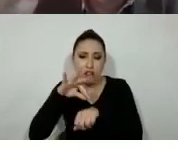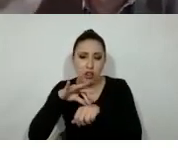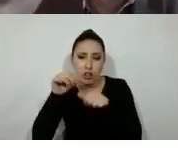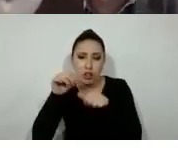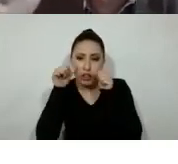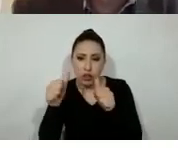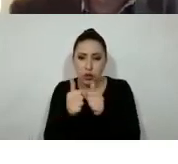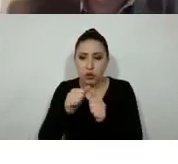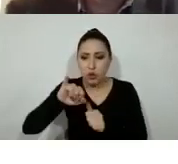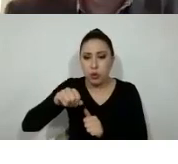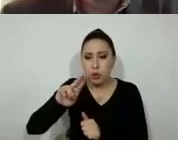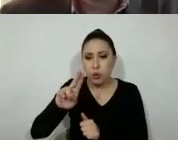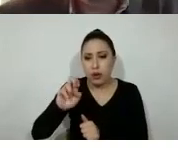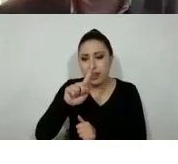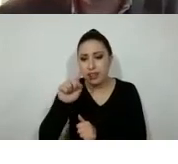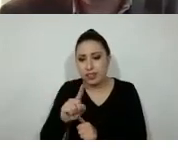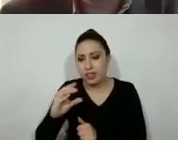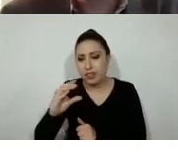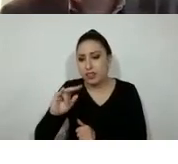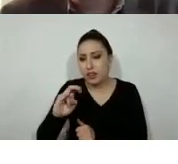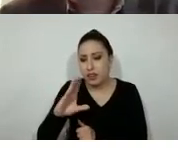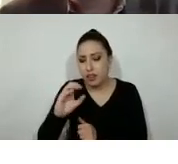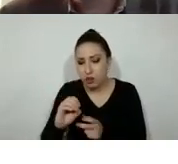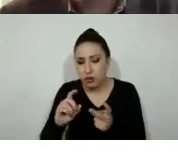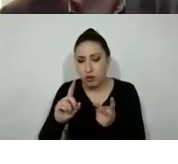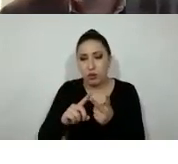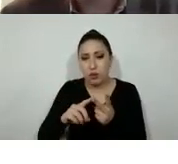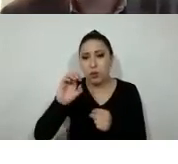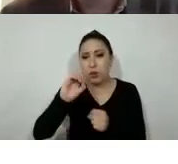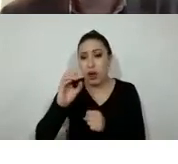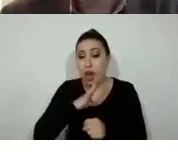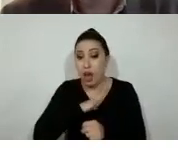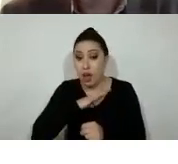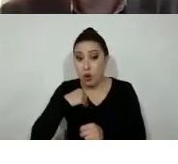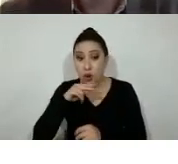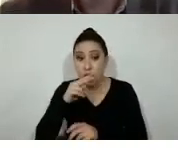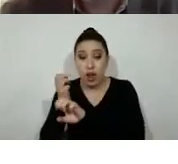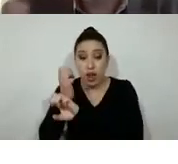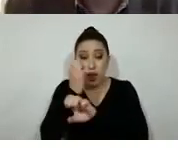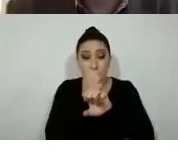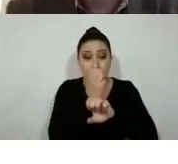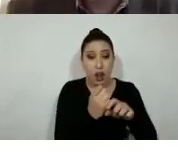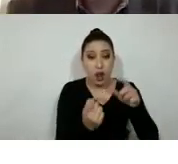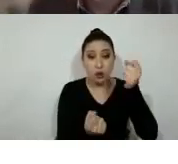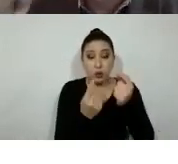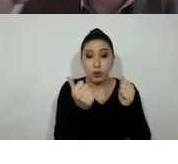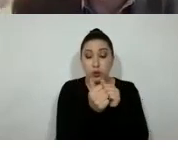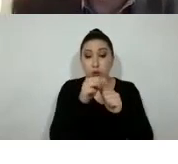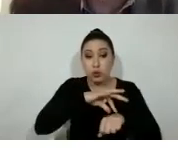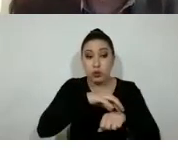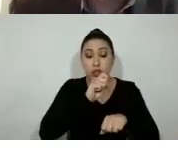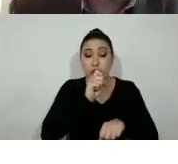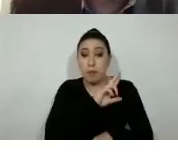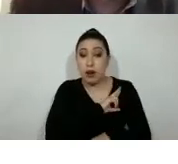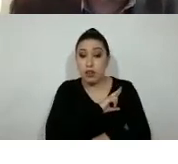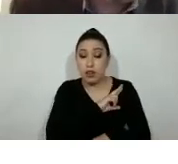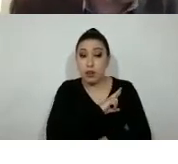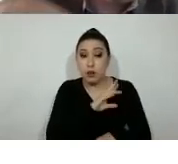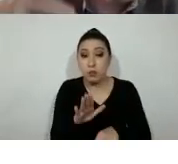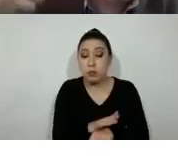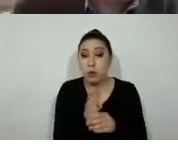cívico, puede ser un servicio médico. En algunos estados se ha dado hasta un servicio médico particular porque no hay, o de repente la